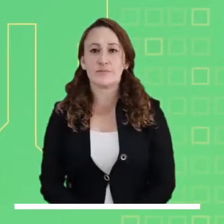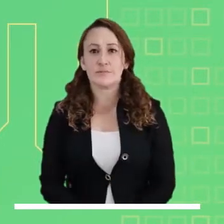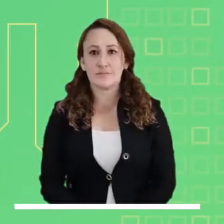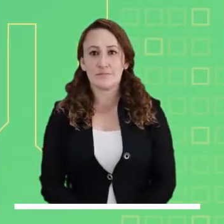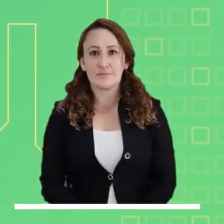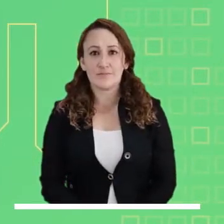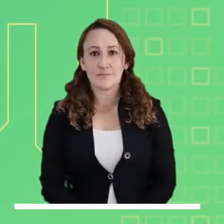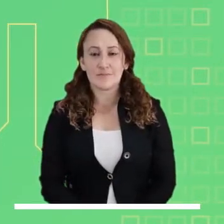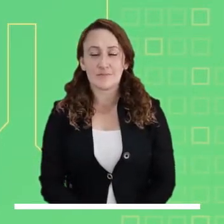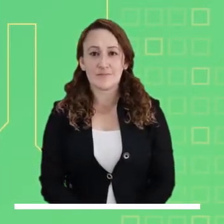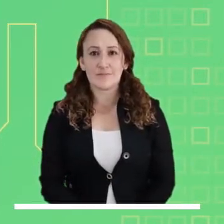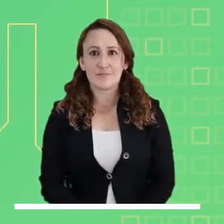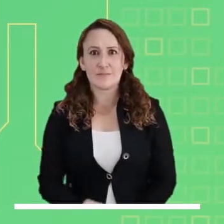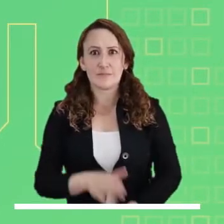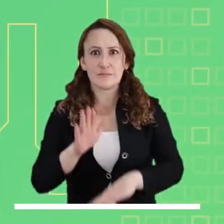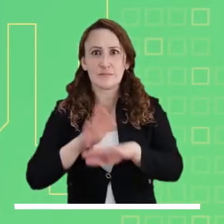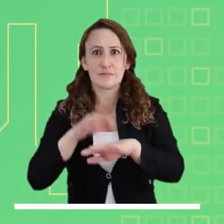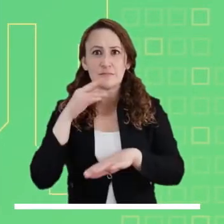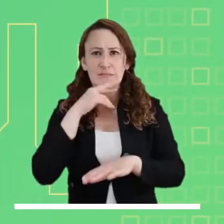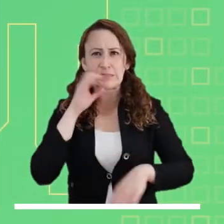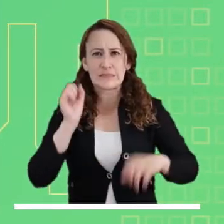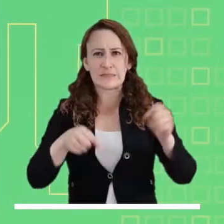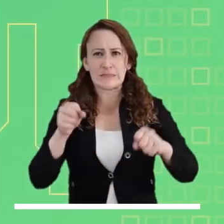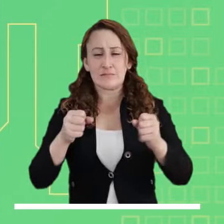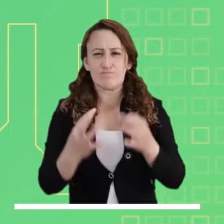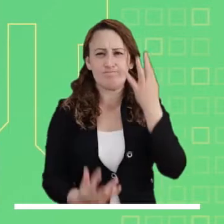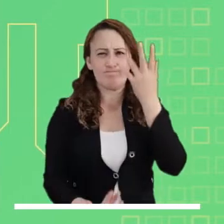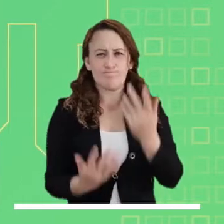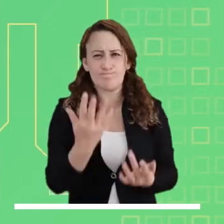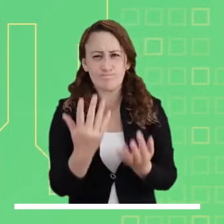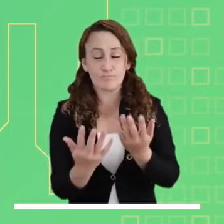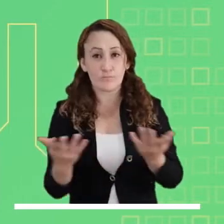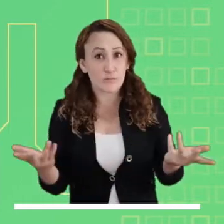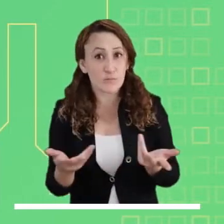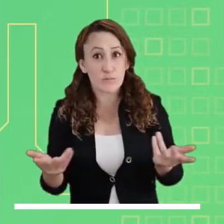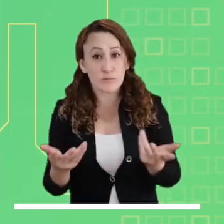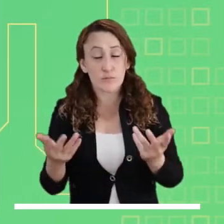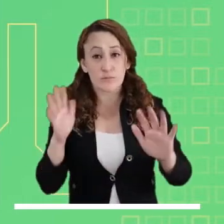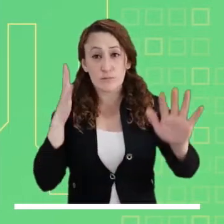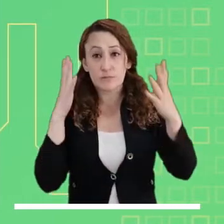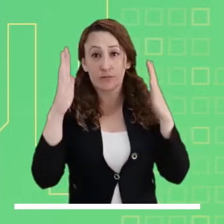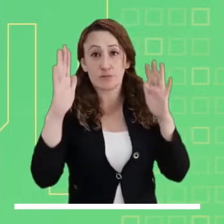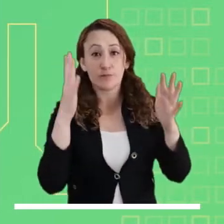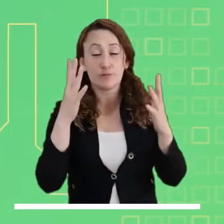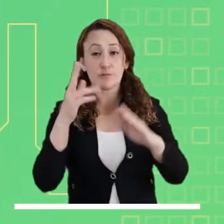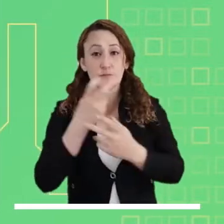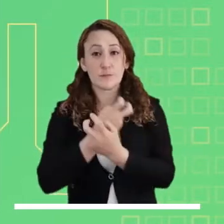lluvias presentadas en el sector, se reportan inundaciones en algunos cultivos.